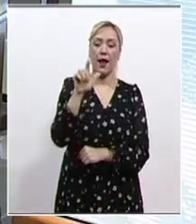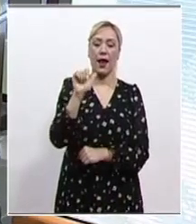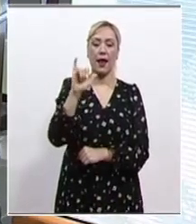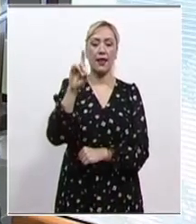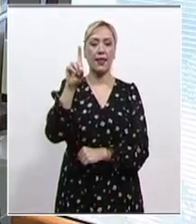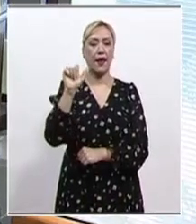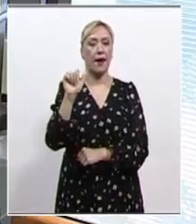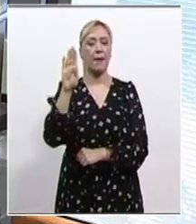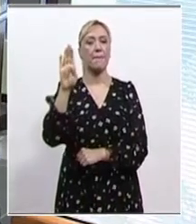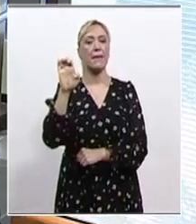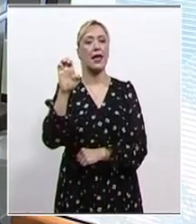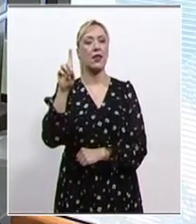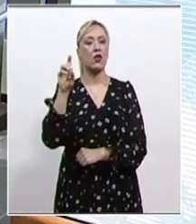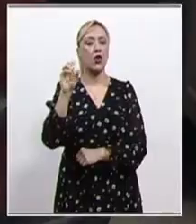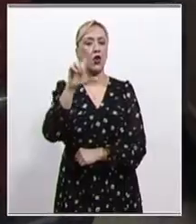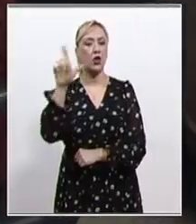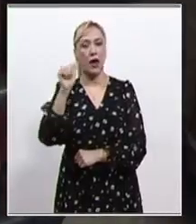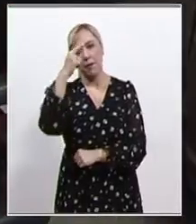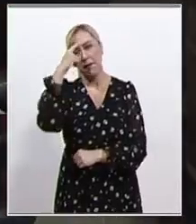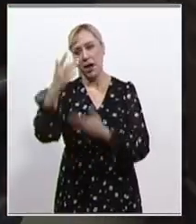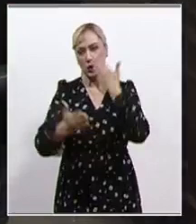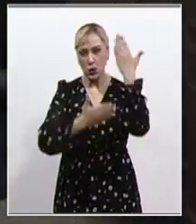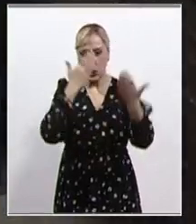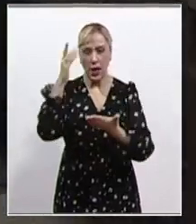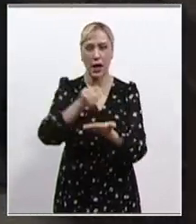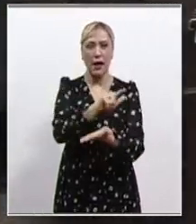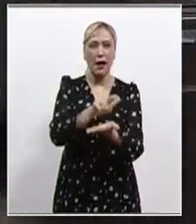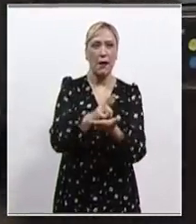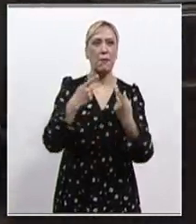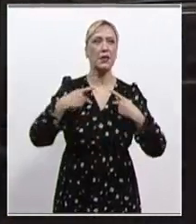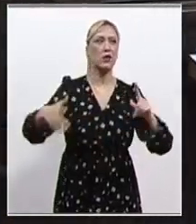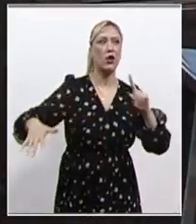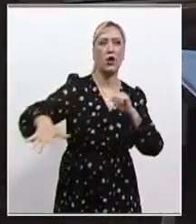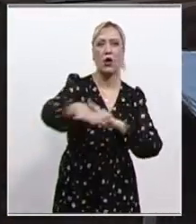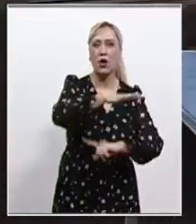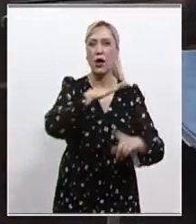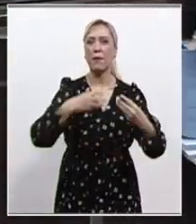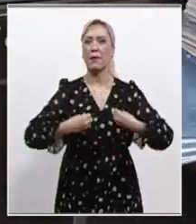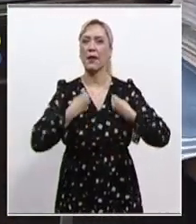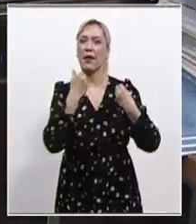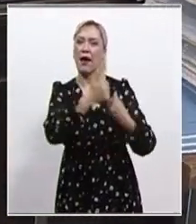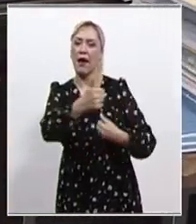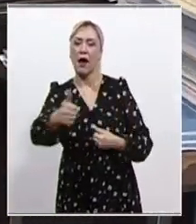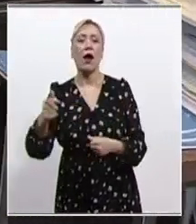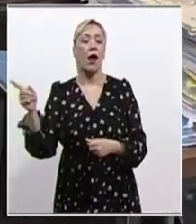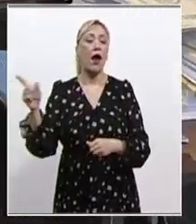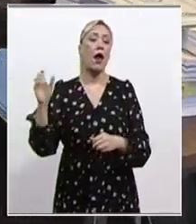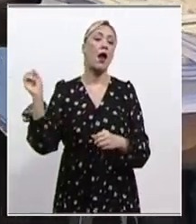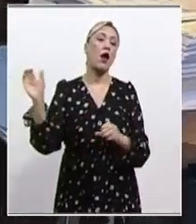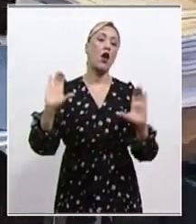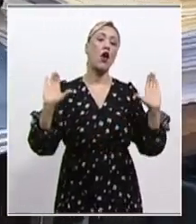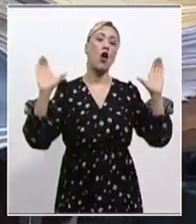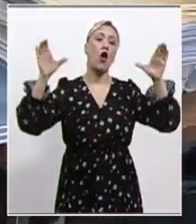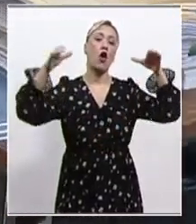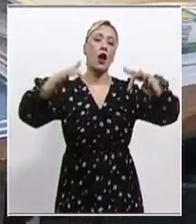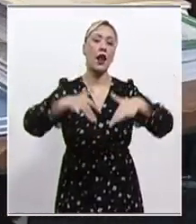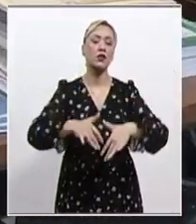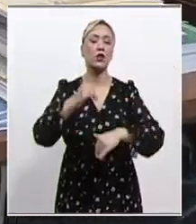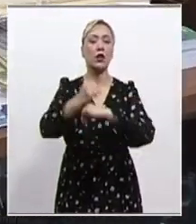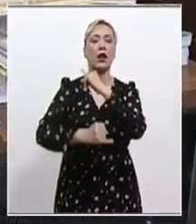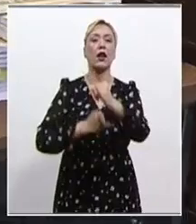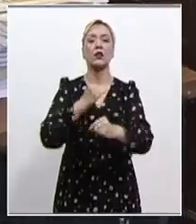Centro de Estudios de Derecho y Justicia y Sociedad, quien participó en el primer Congreso Internacional Ética y Legitimidad